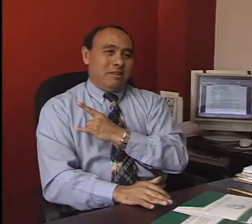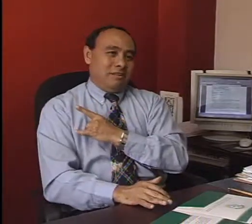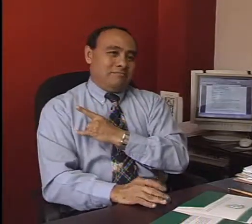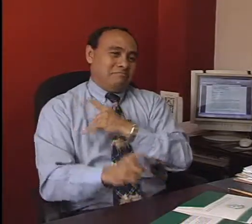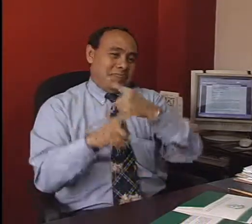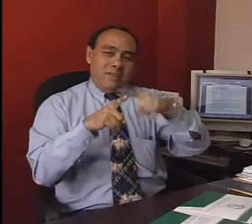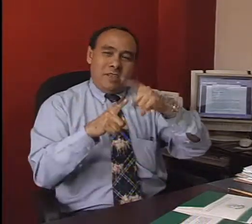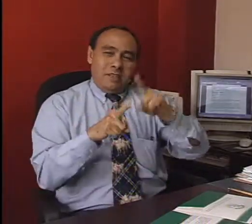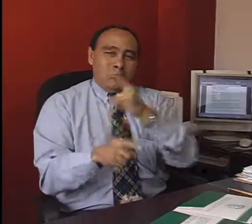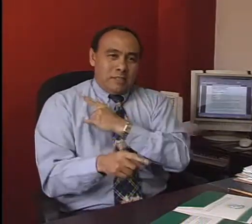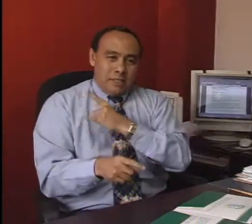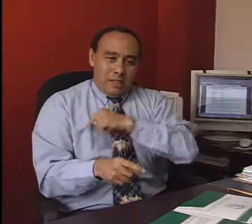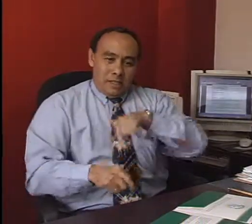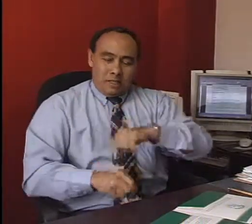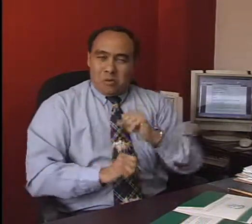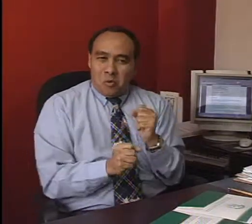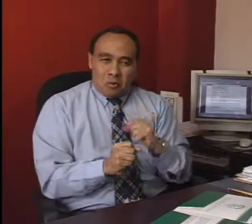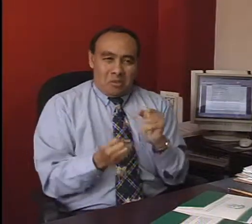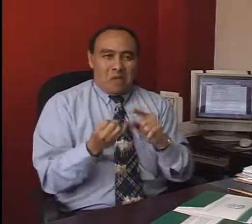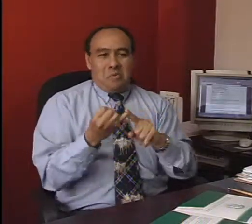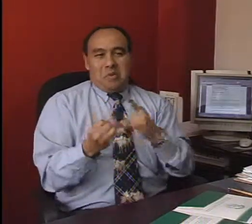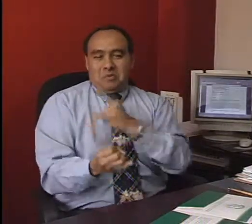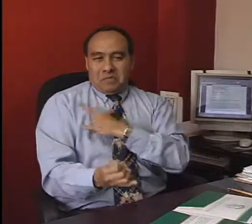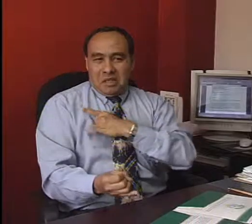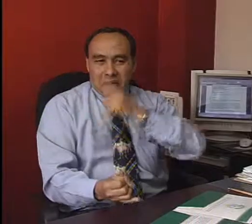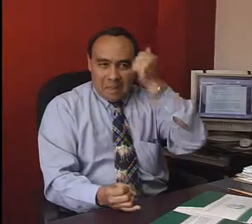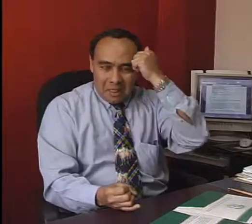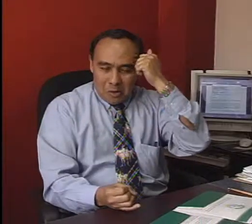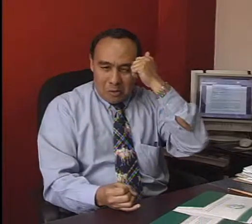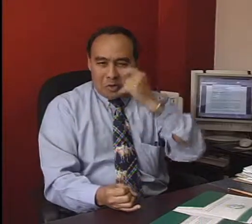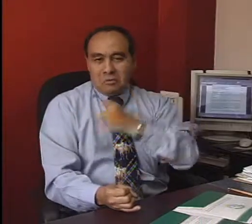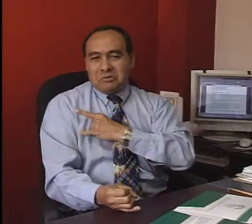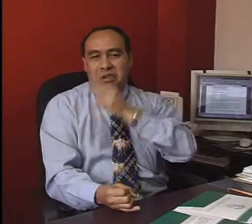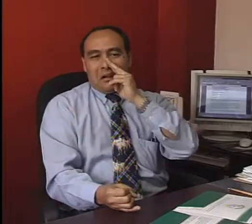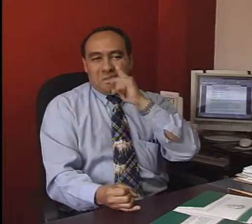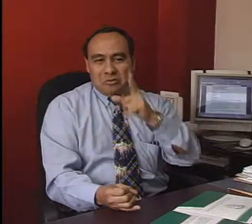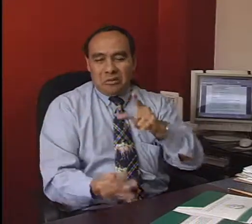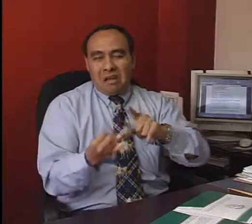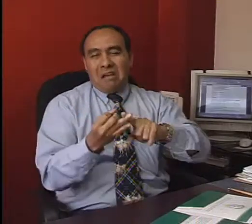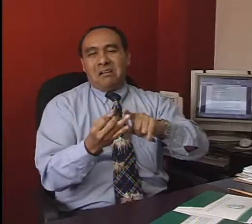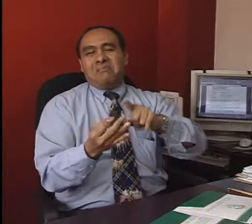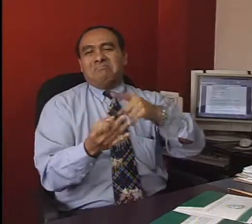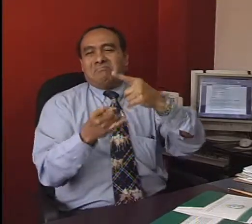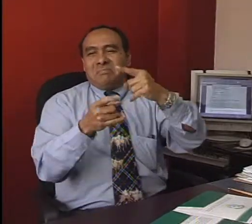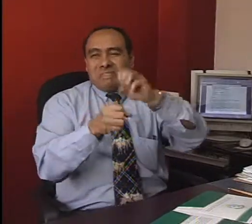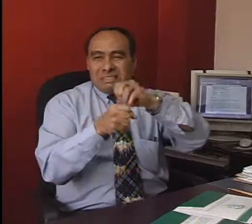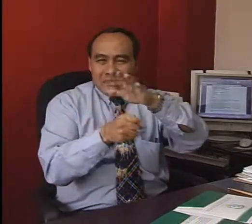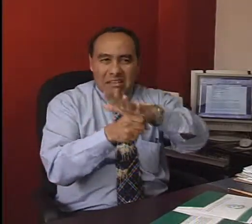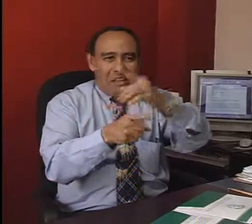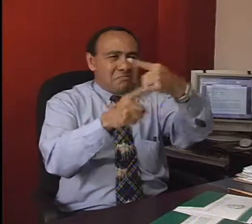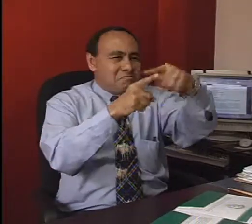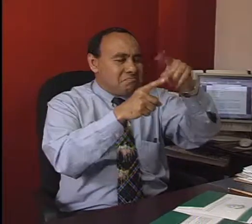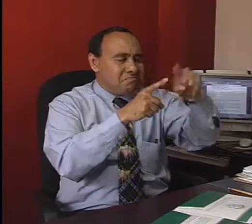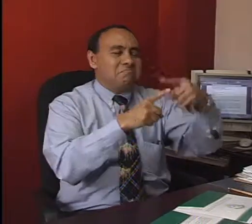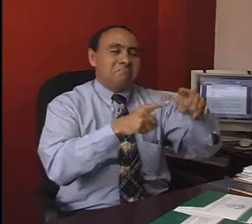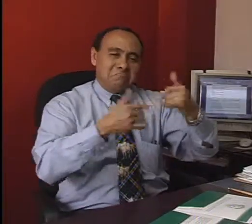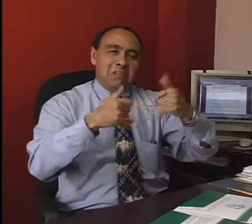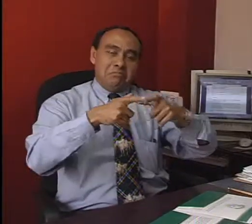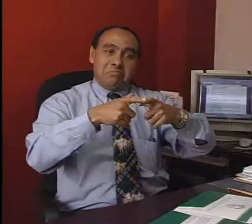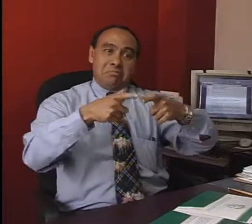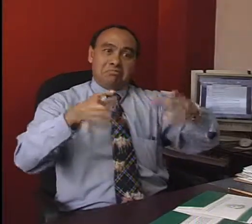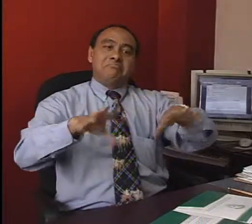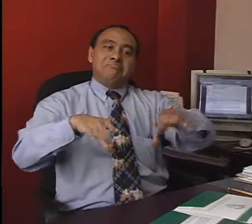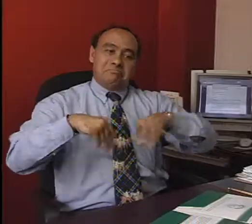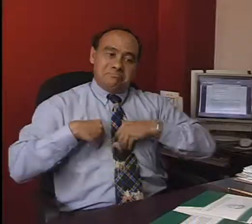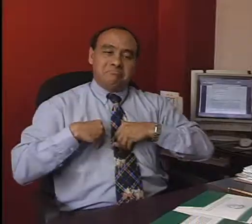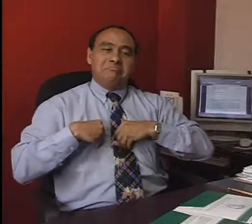diferentes universidades en Bogotá como la universidad pedagógica la universidad nacional la universidad distrital y poco a poco se ha